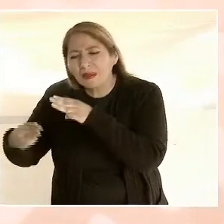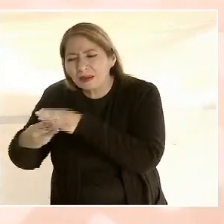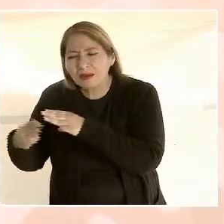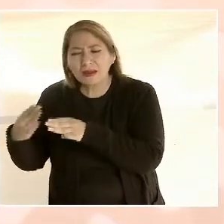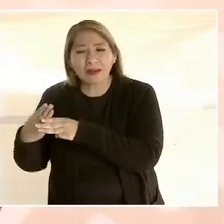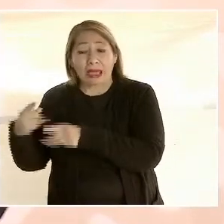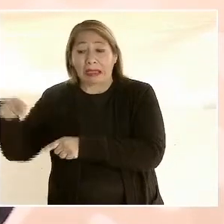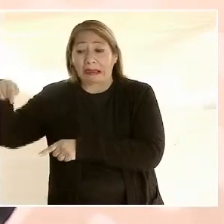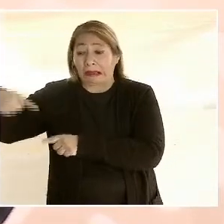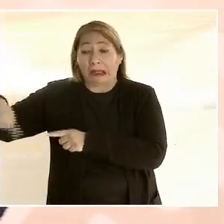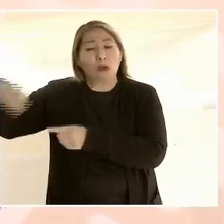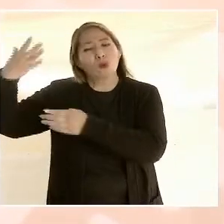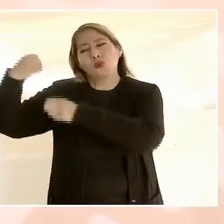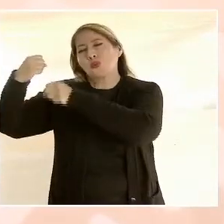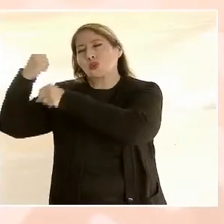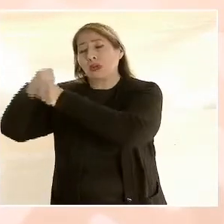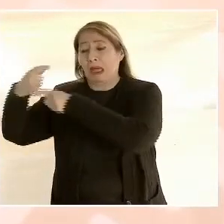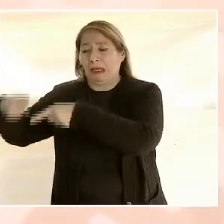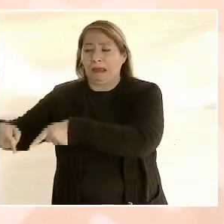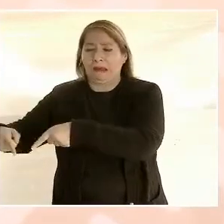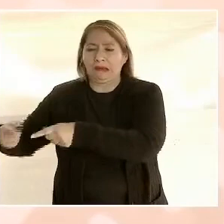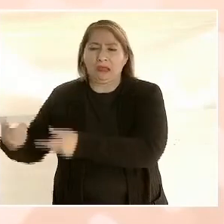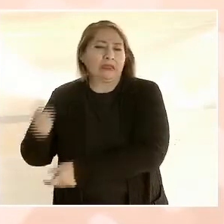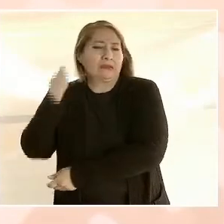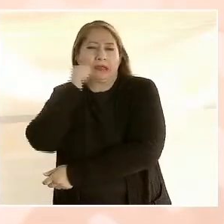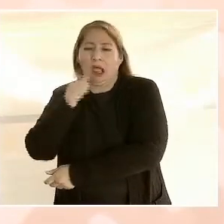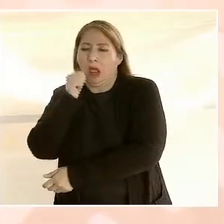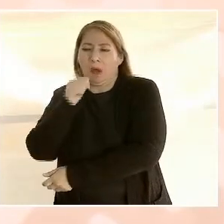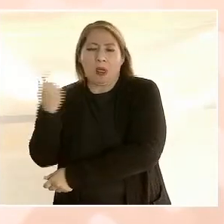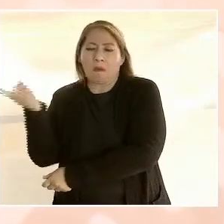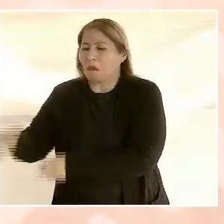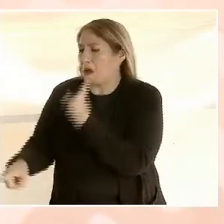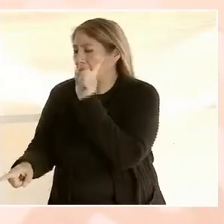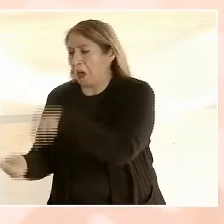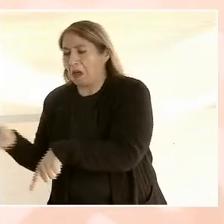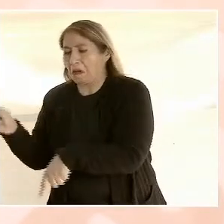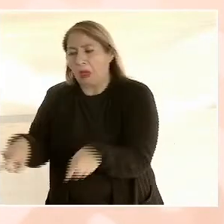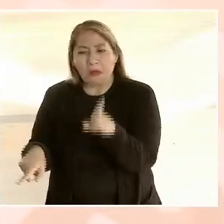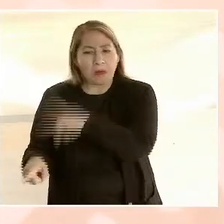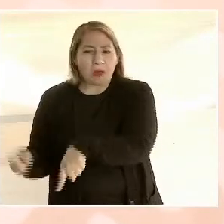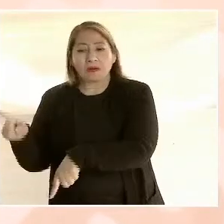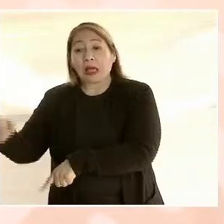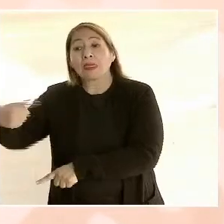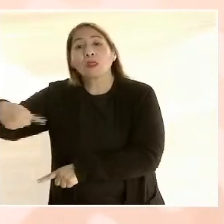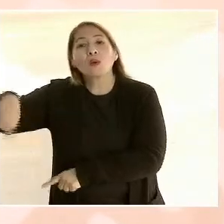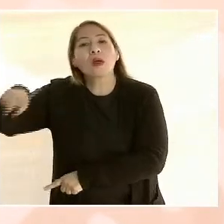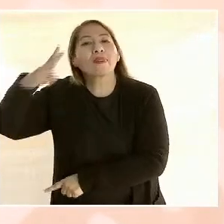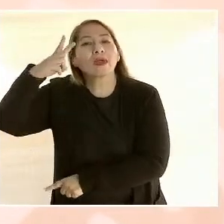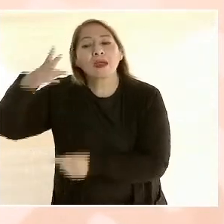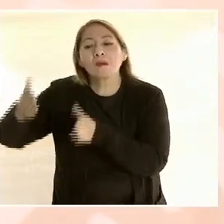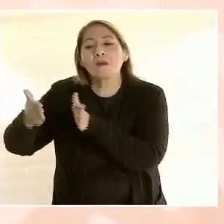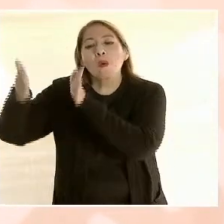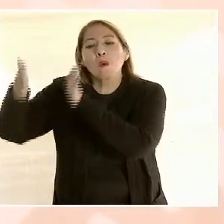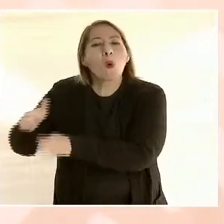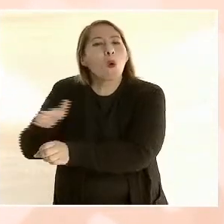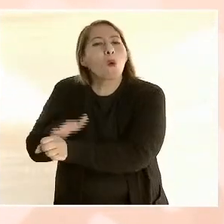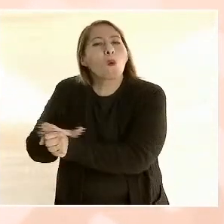que dominaban a sus anchas durante el porfiriato.